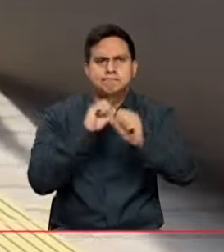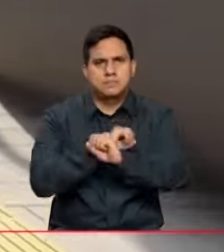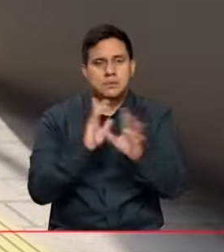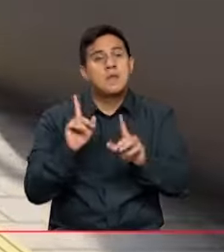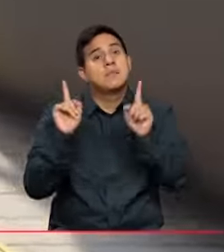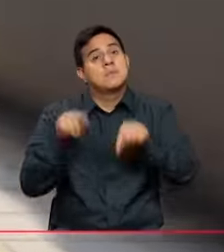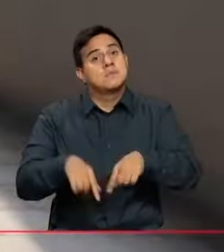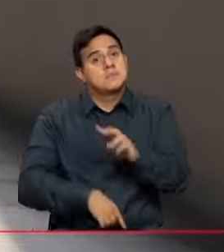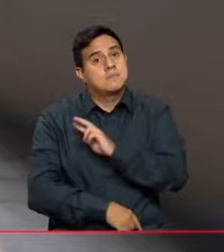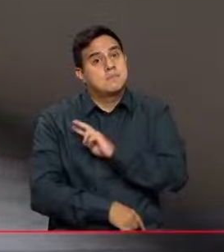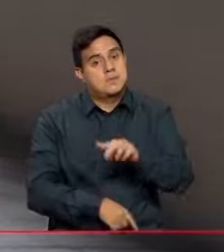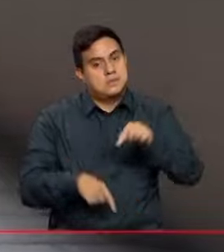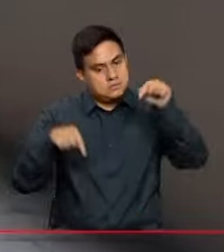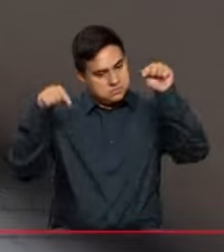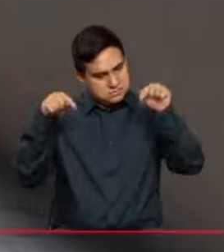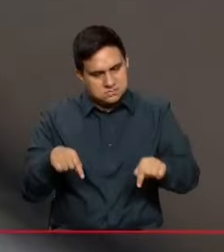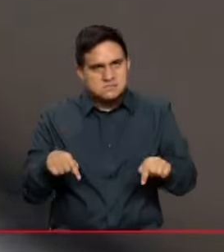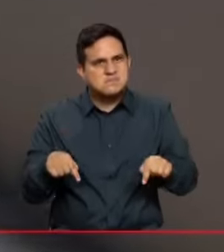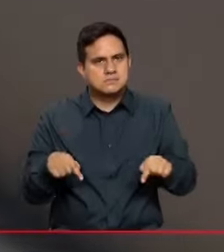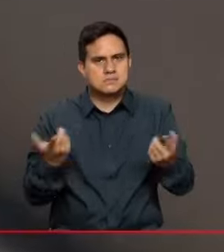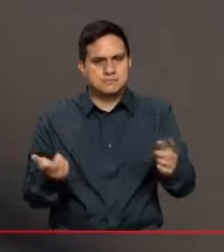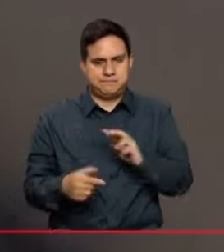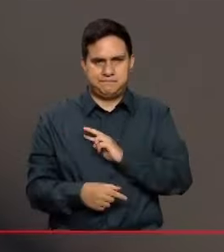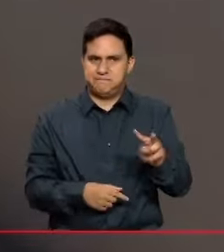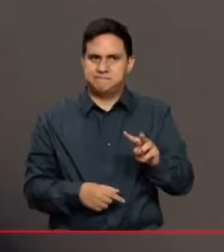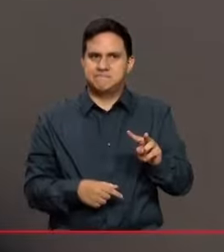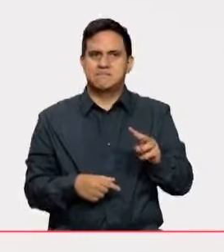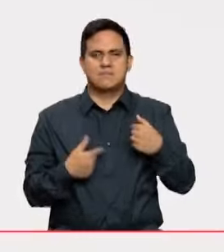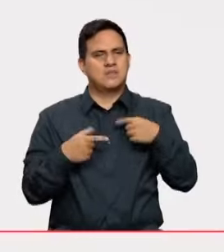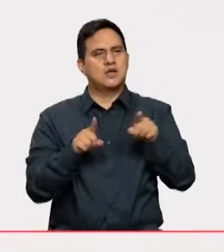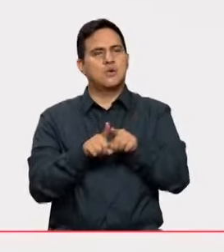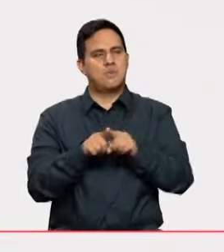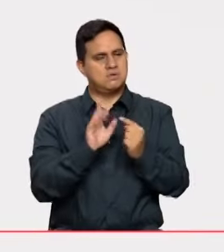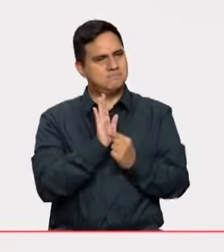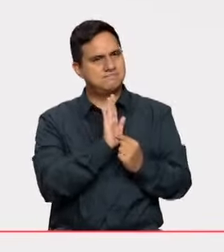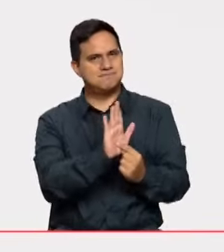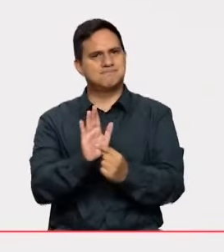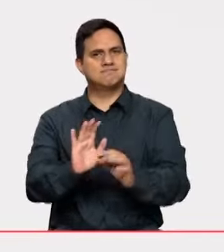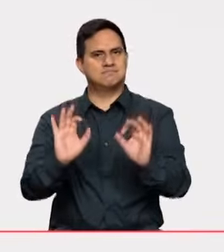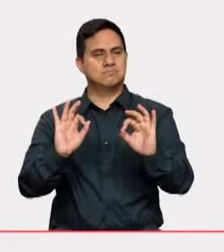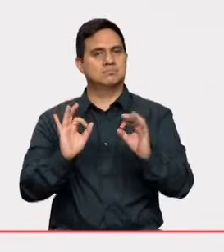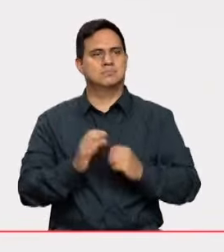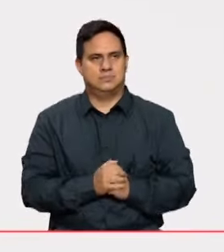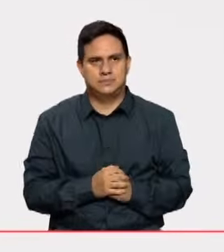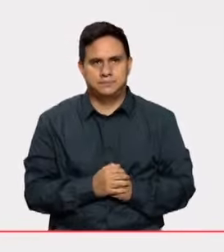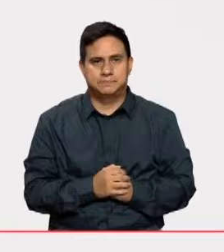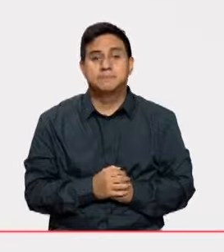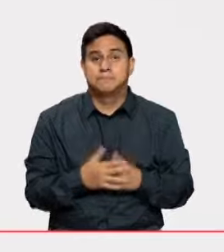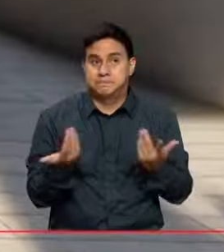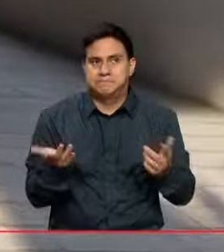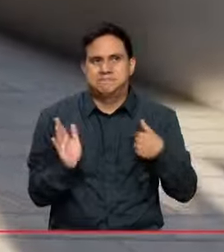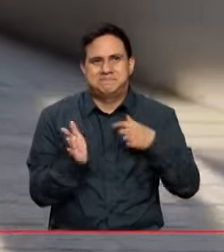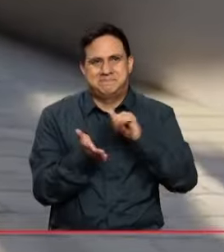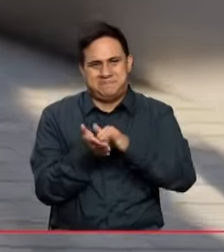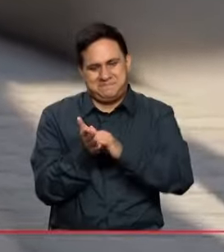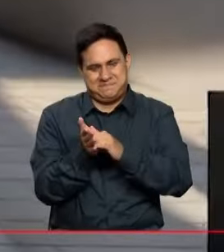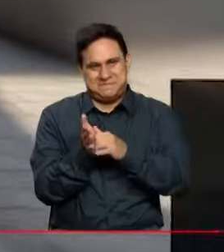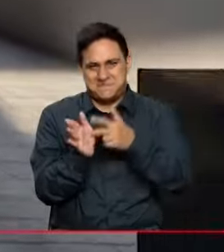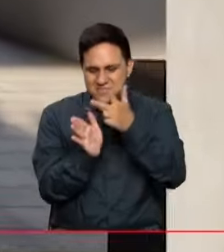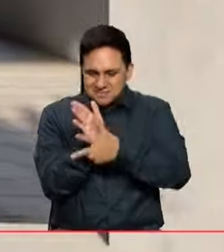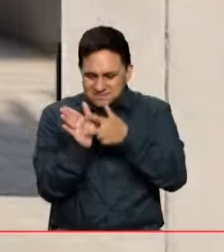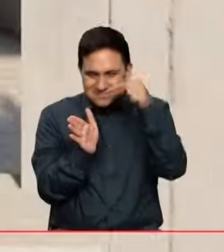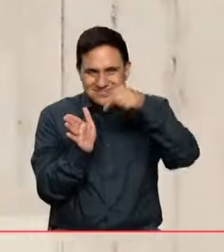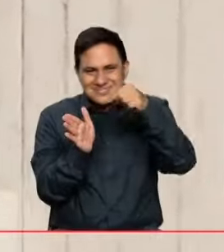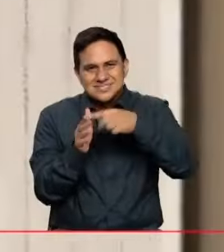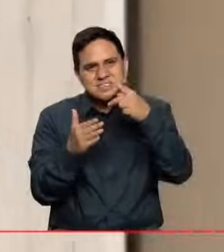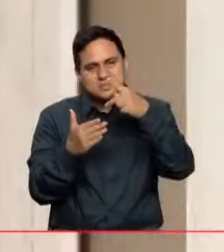cauca pueda convertirse también en un hop ferroviario proyectos férreos que tienen todo para transformar la región los proyectos